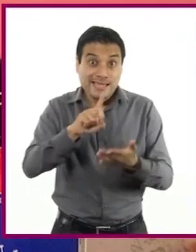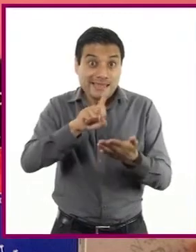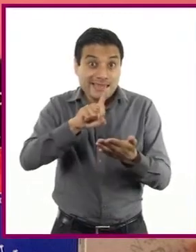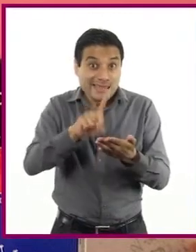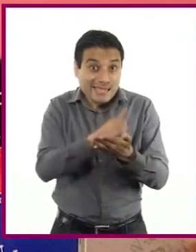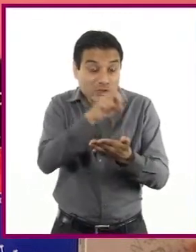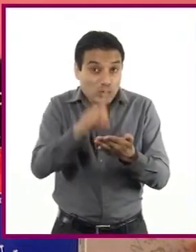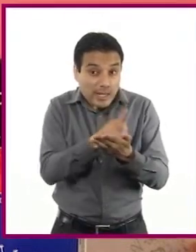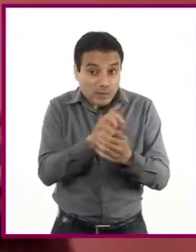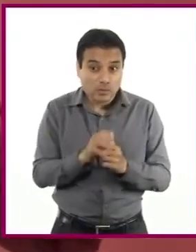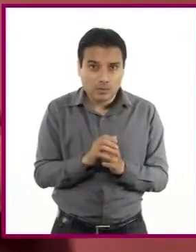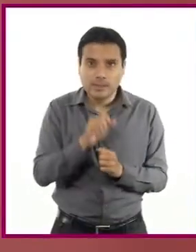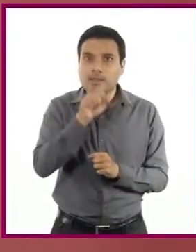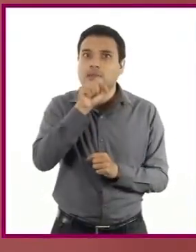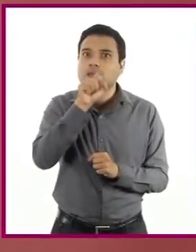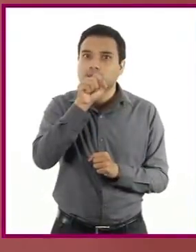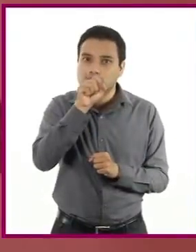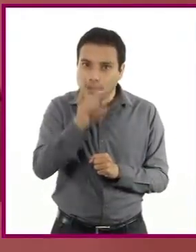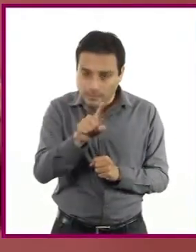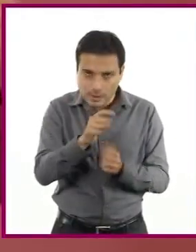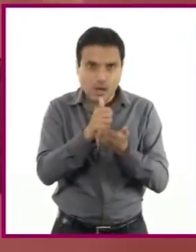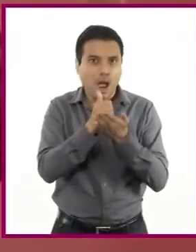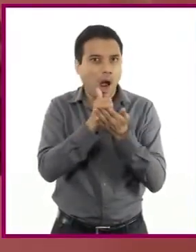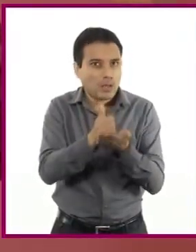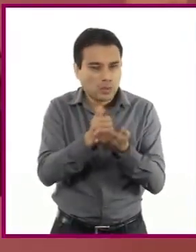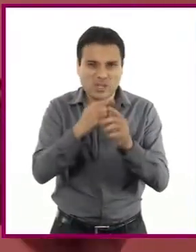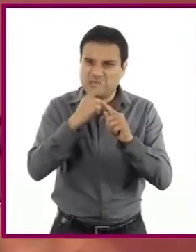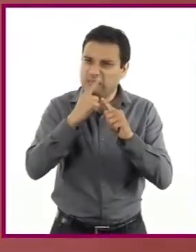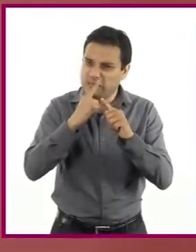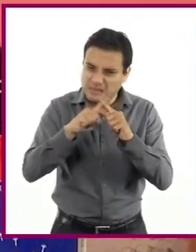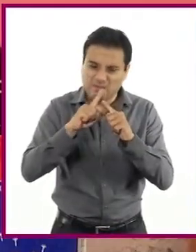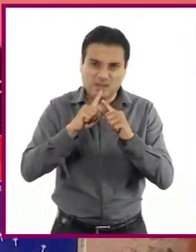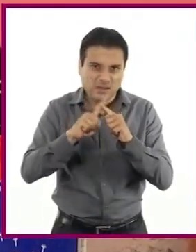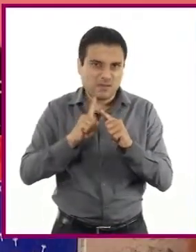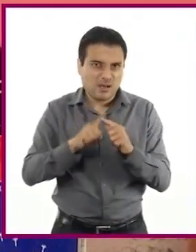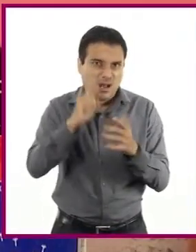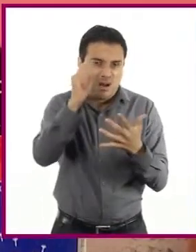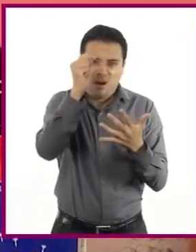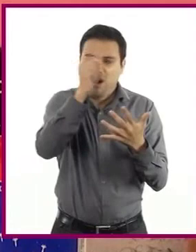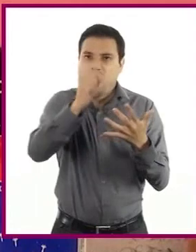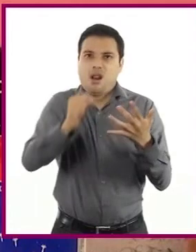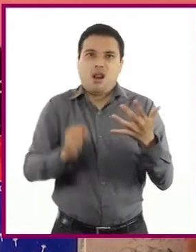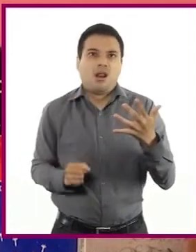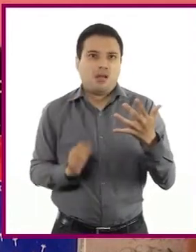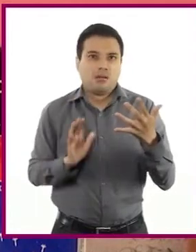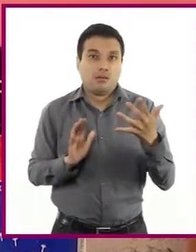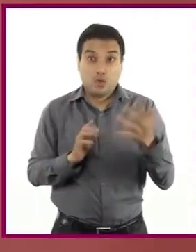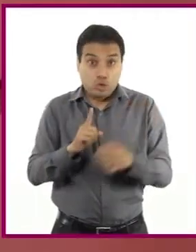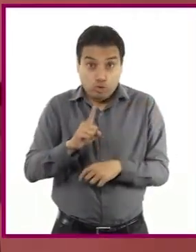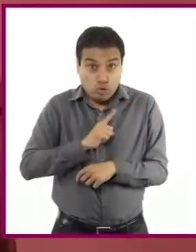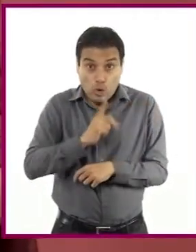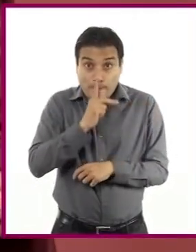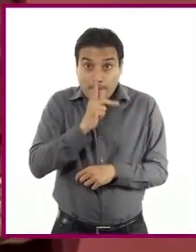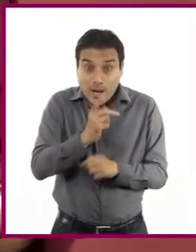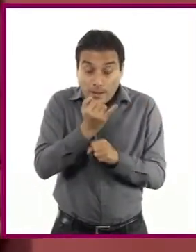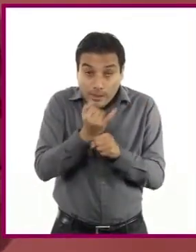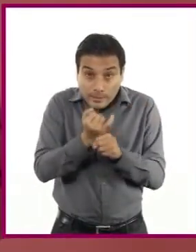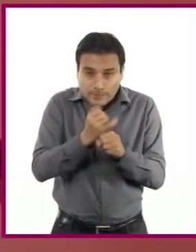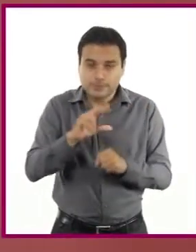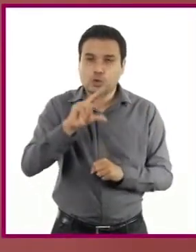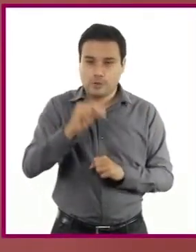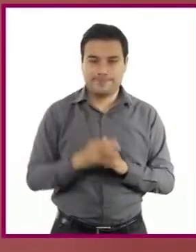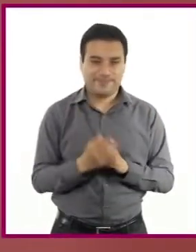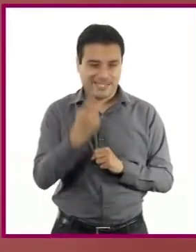diccionario es mucho más que un enorme listado de palabras y su significado. En esta sesión,